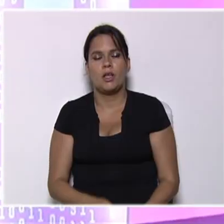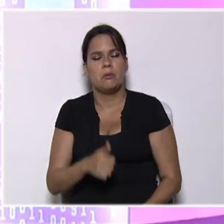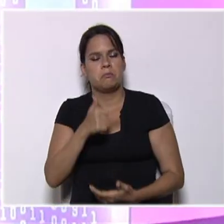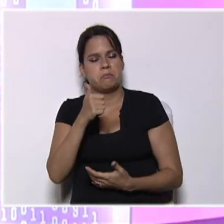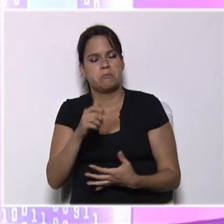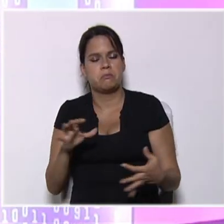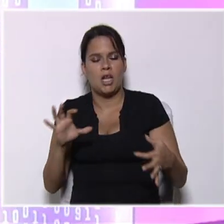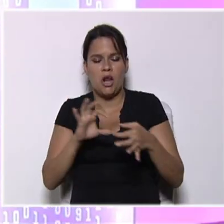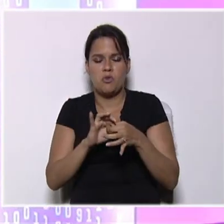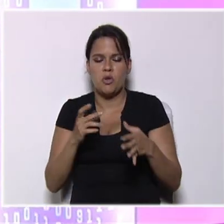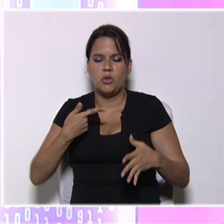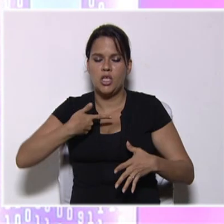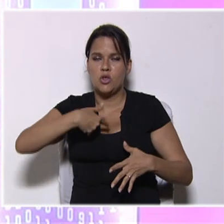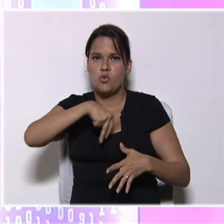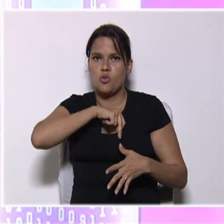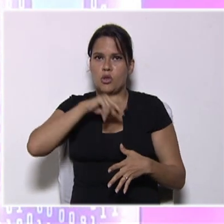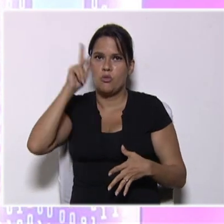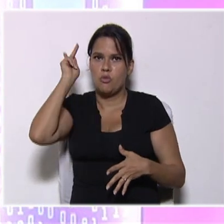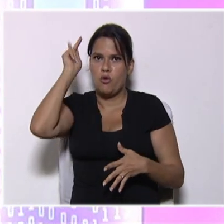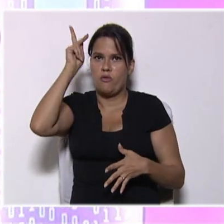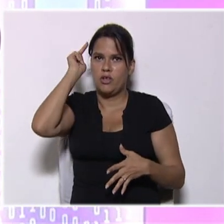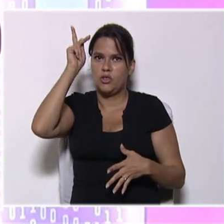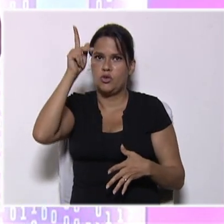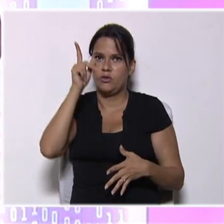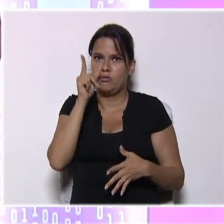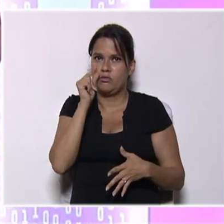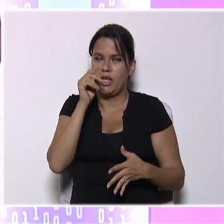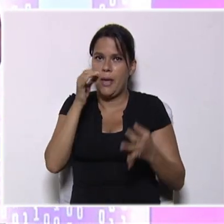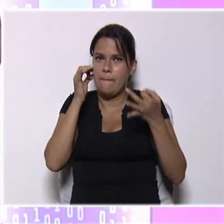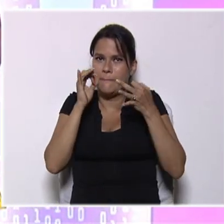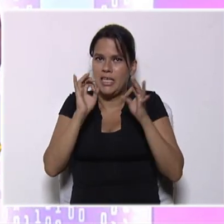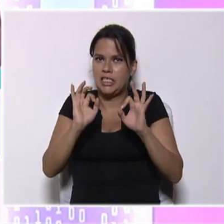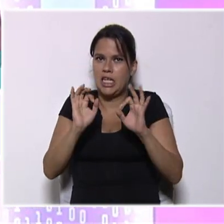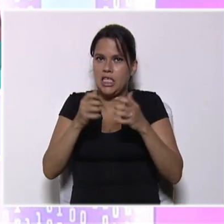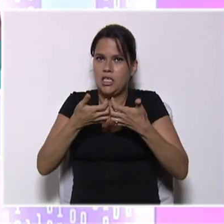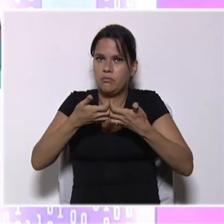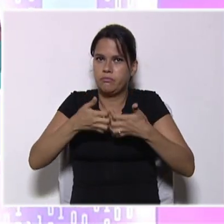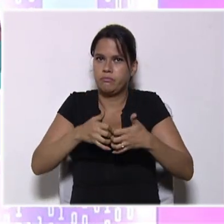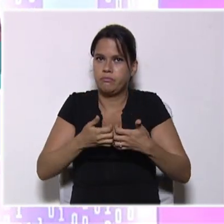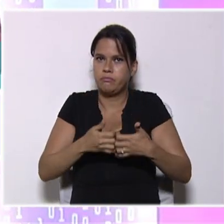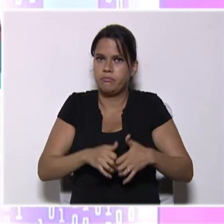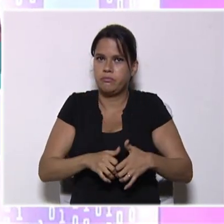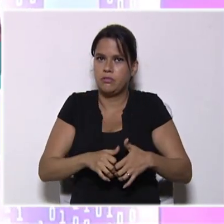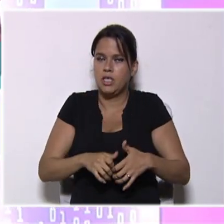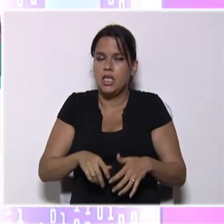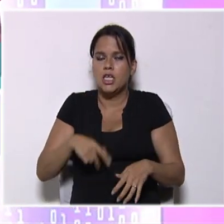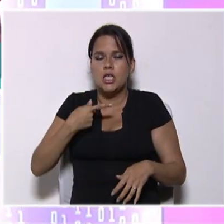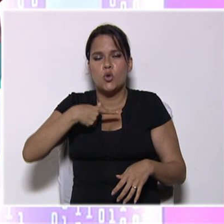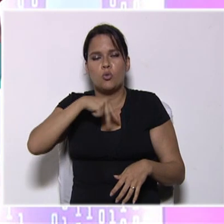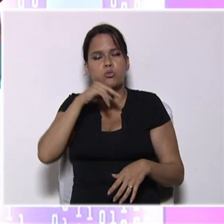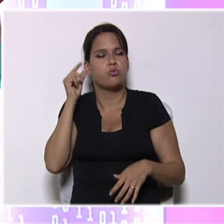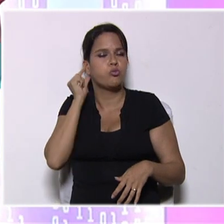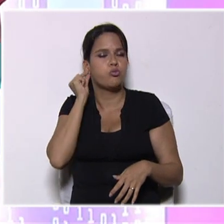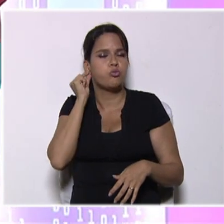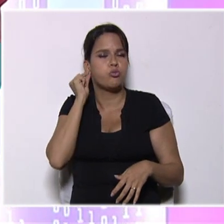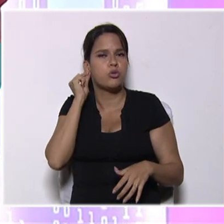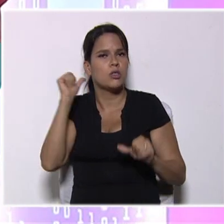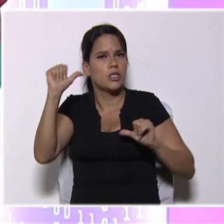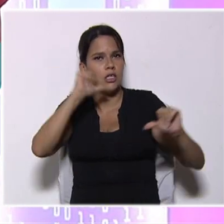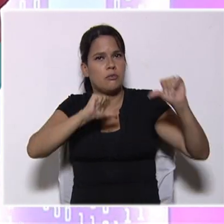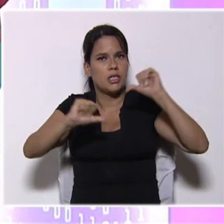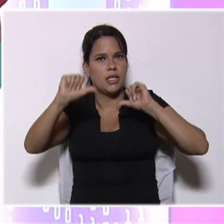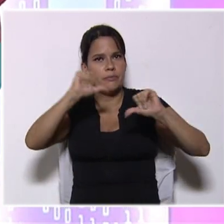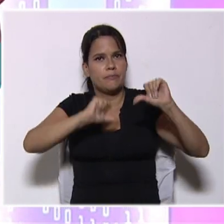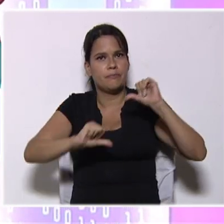Fantástica la unión de nuestro profesor Reinaldo Rodríguez, especialista en el área industrial, y nuestra profesora Omaira Guerrero, especialista